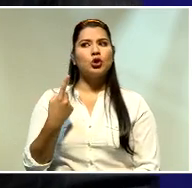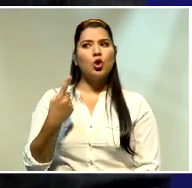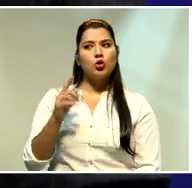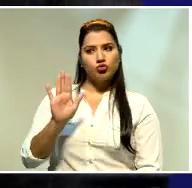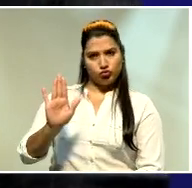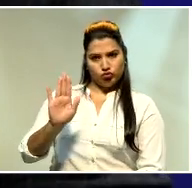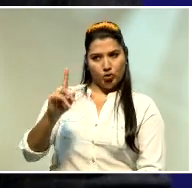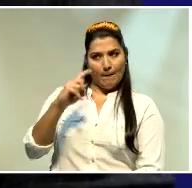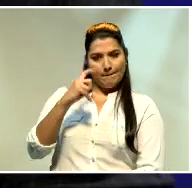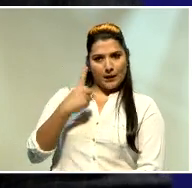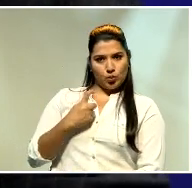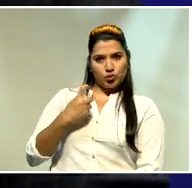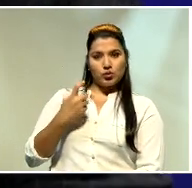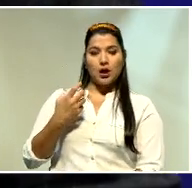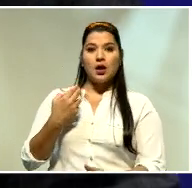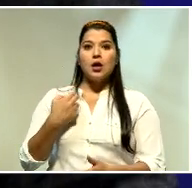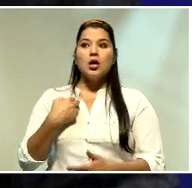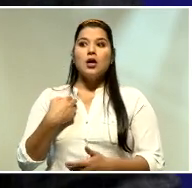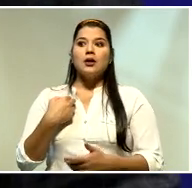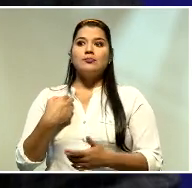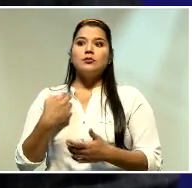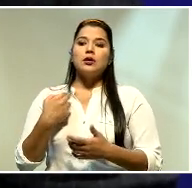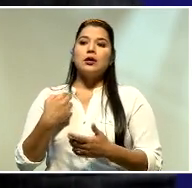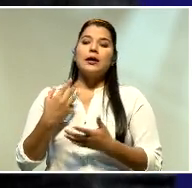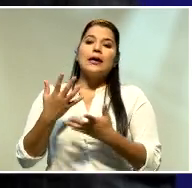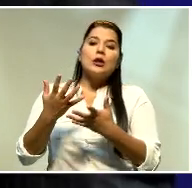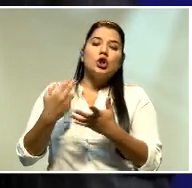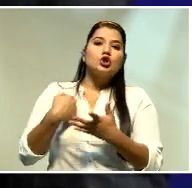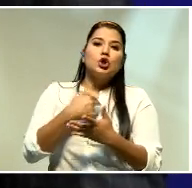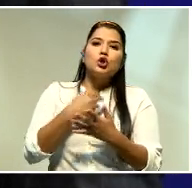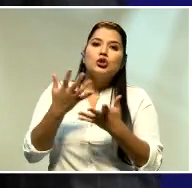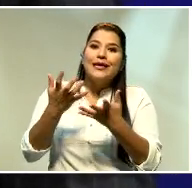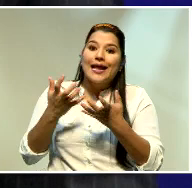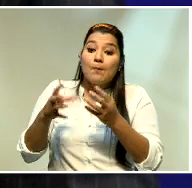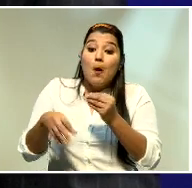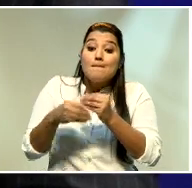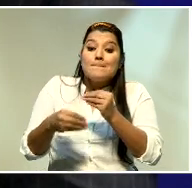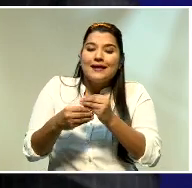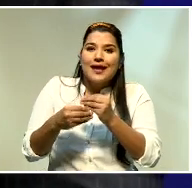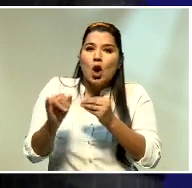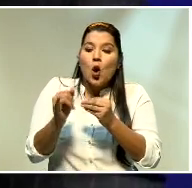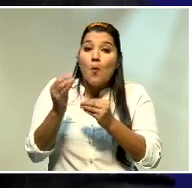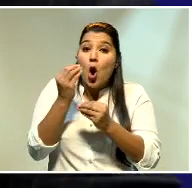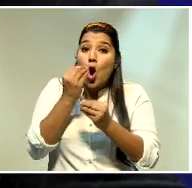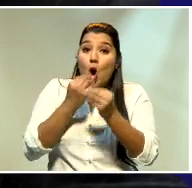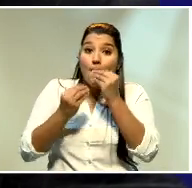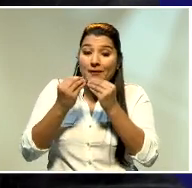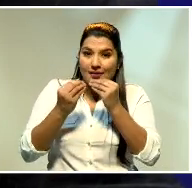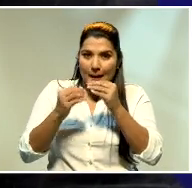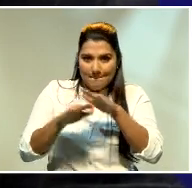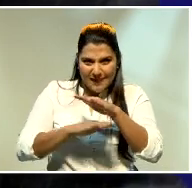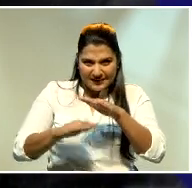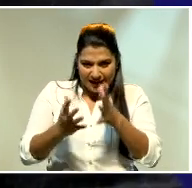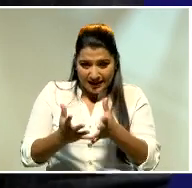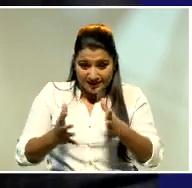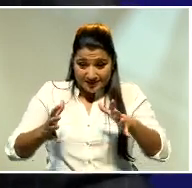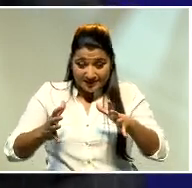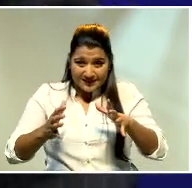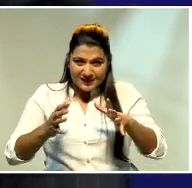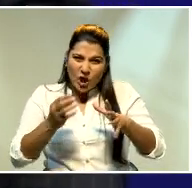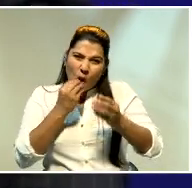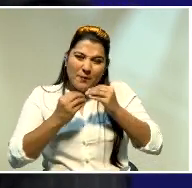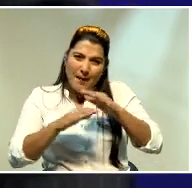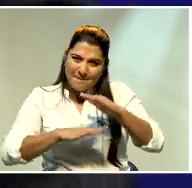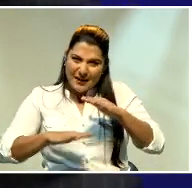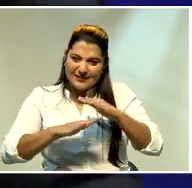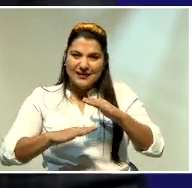pregunta. Uno quiere subsidiar o meter en la canasta básica no solo aquello que consume y que necesita la gente más humilde, sino lo más